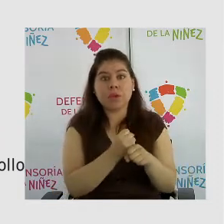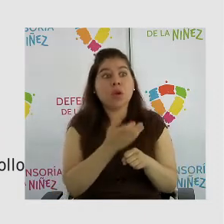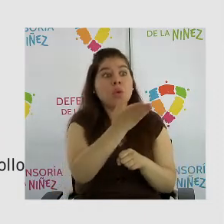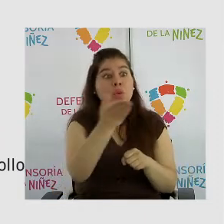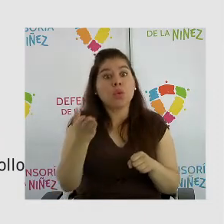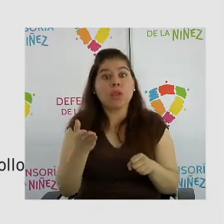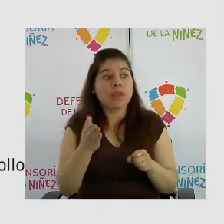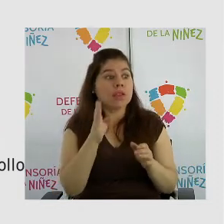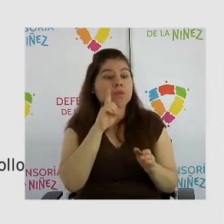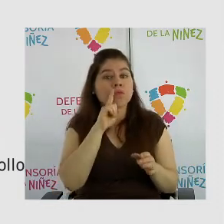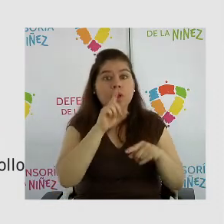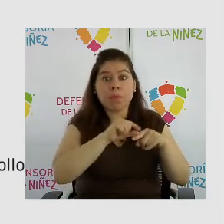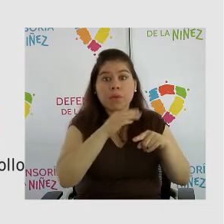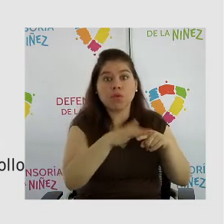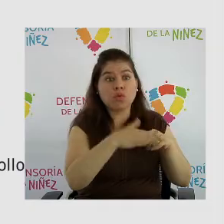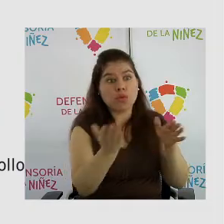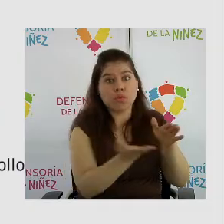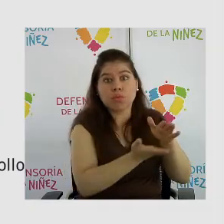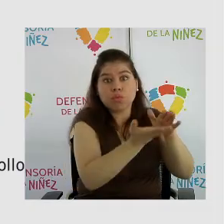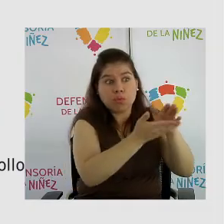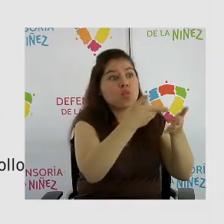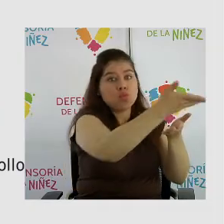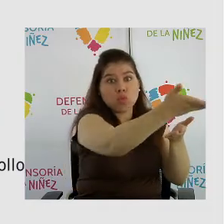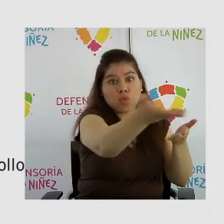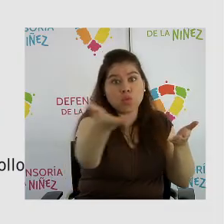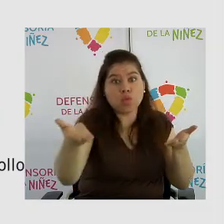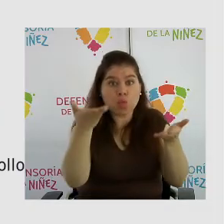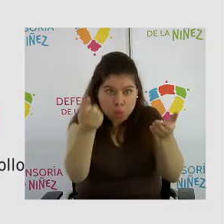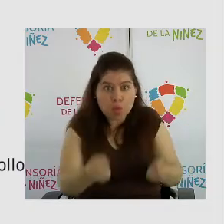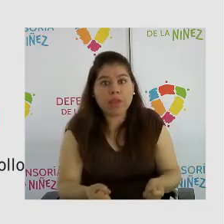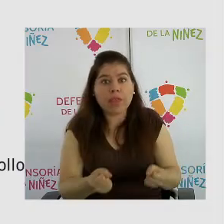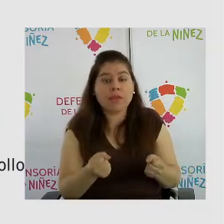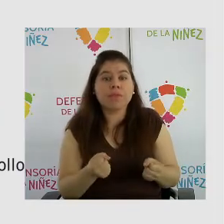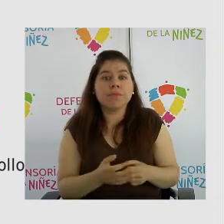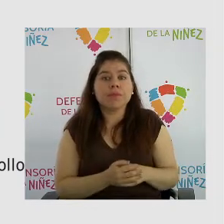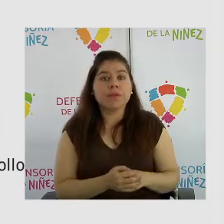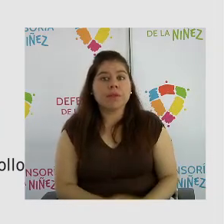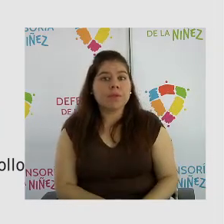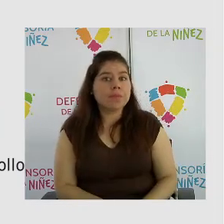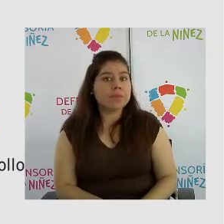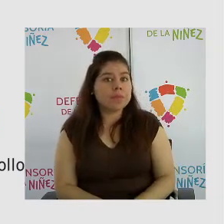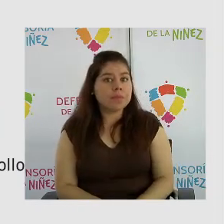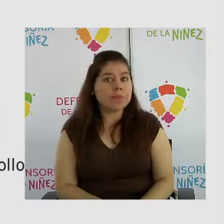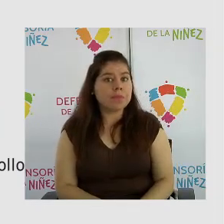algunos ejemplares impresos afuera y le vamos a presentar con este Chile video. ratificó la...